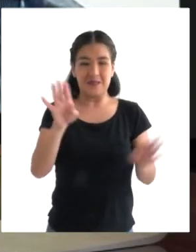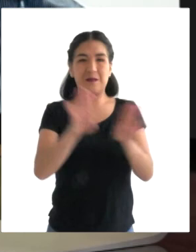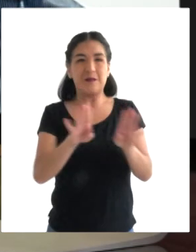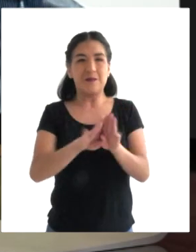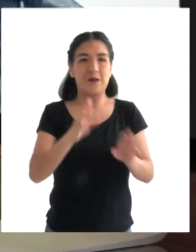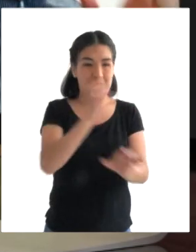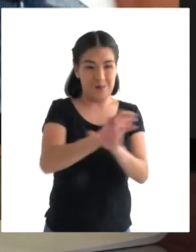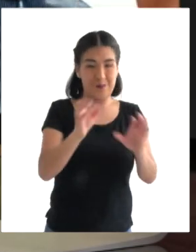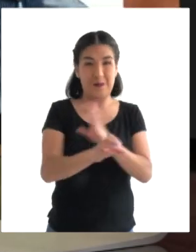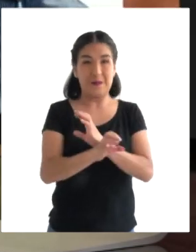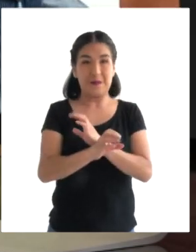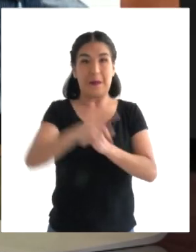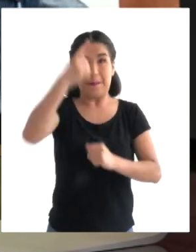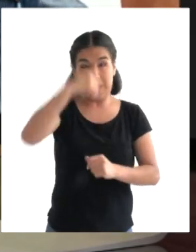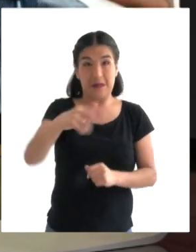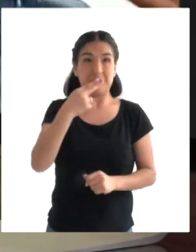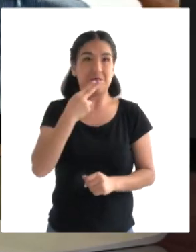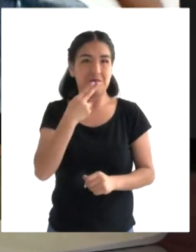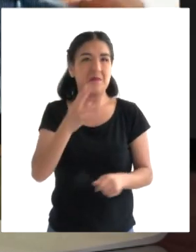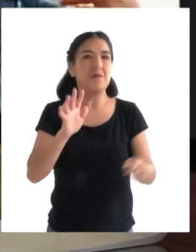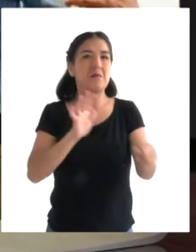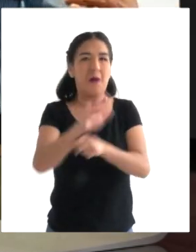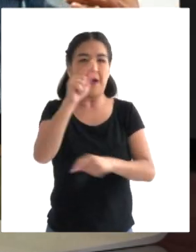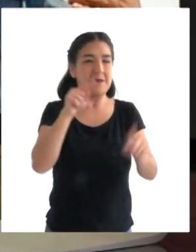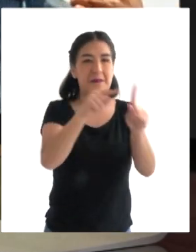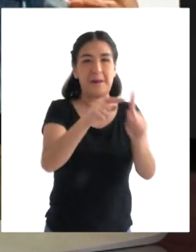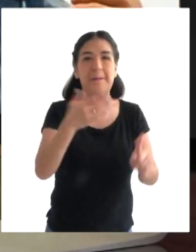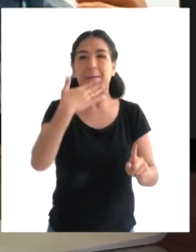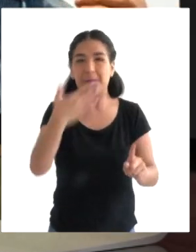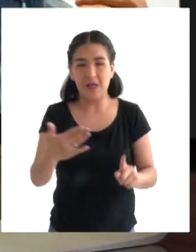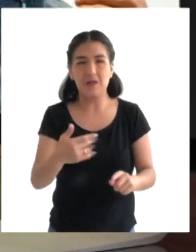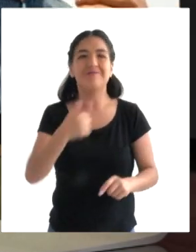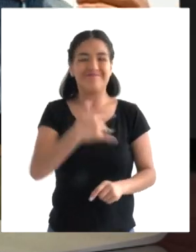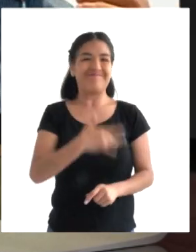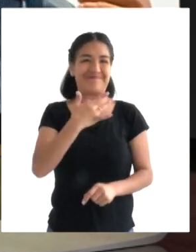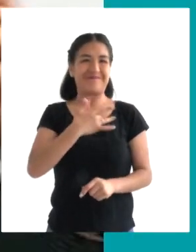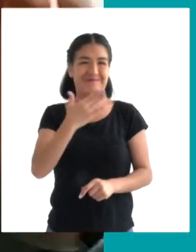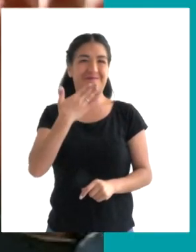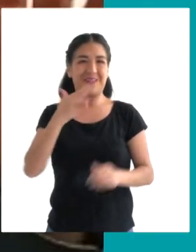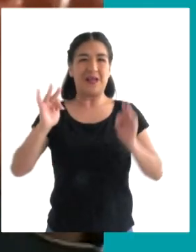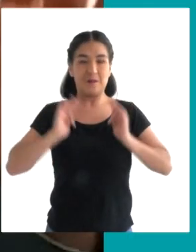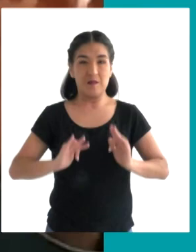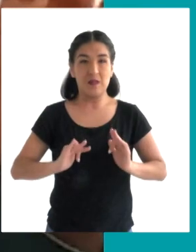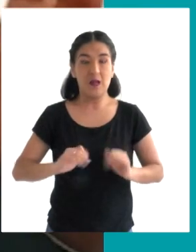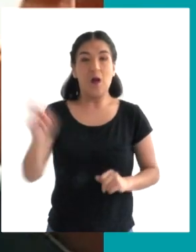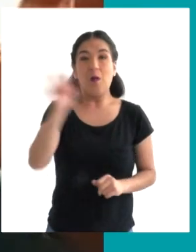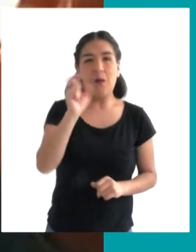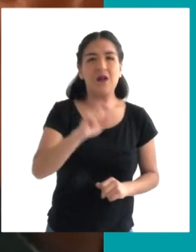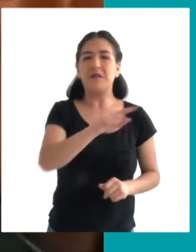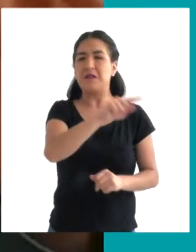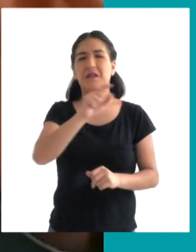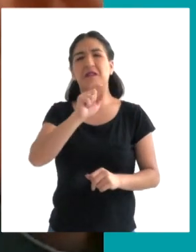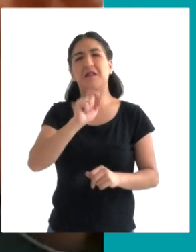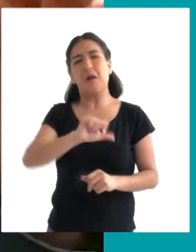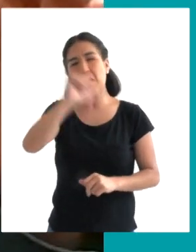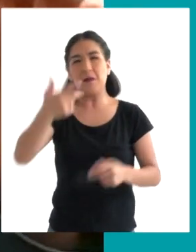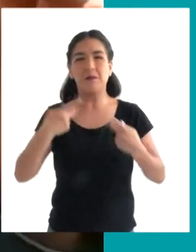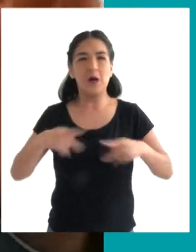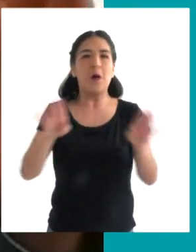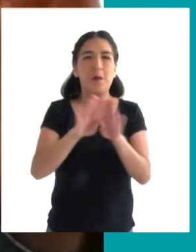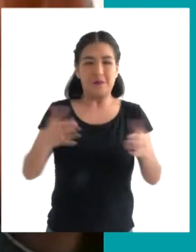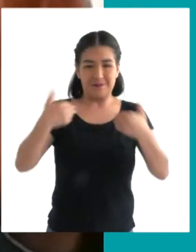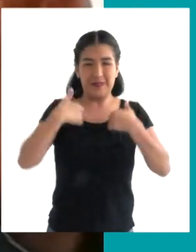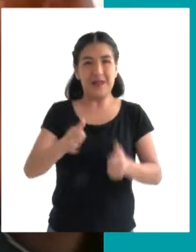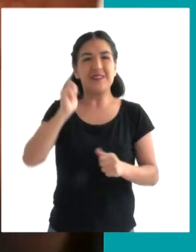estamos haciendo sirven para algún propósito, entonces nosotros nos podemos sentir bien. Y cuando uno empieza a comprender el significado